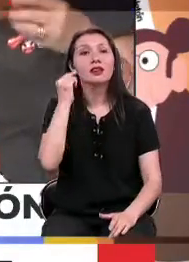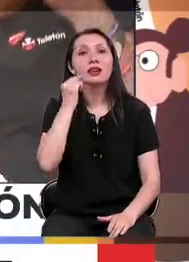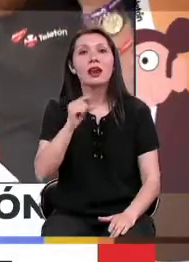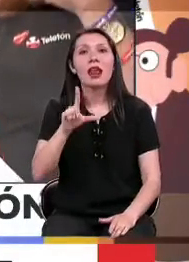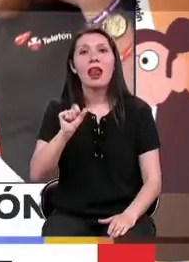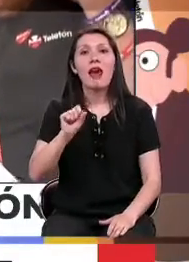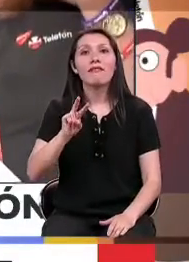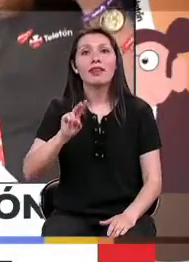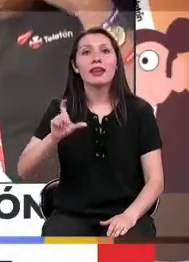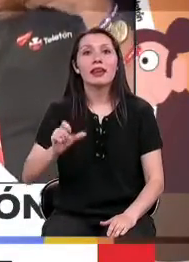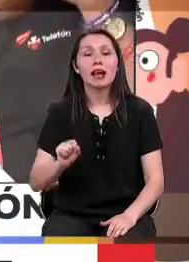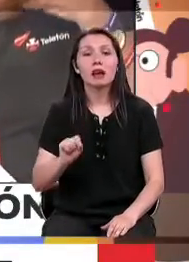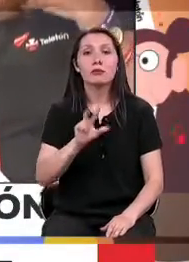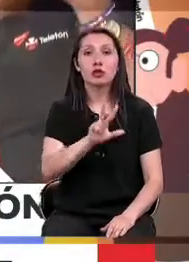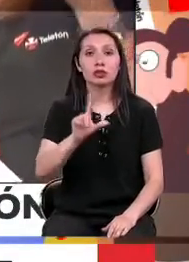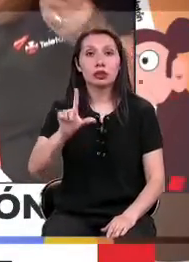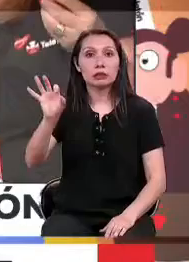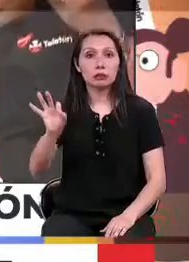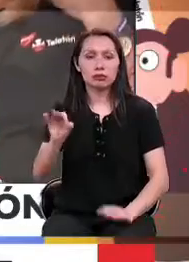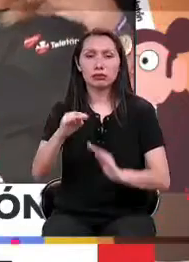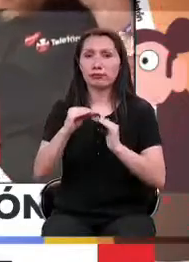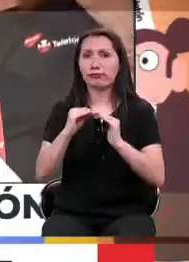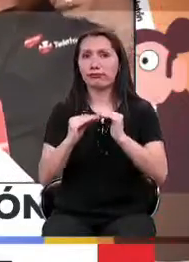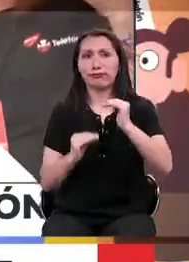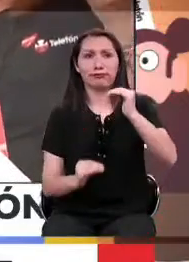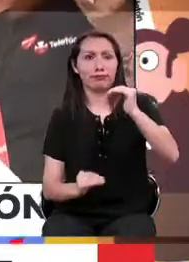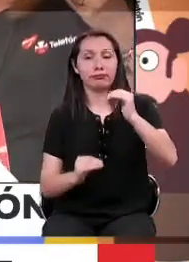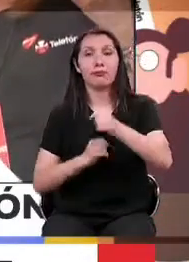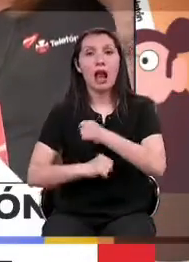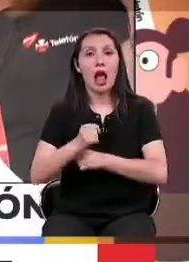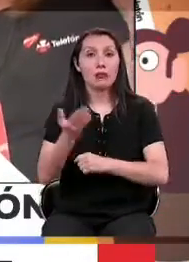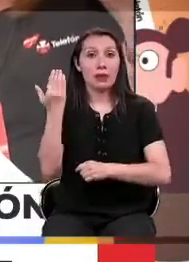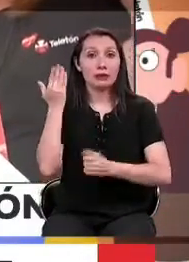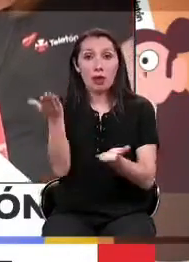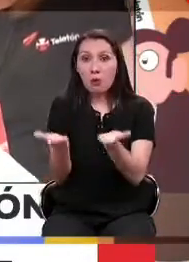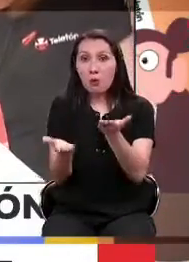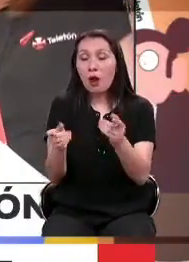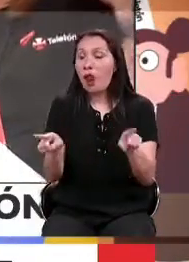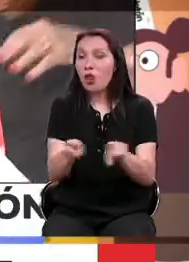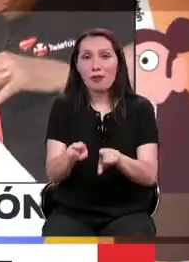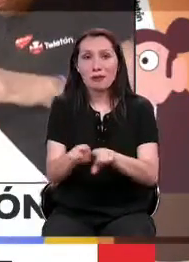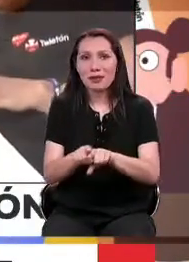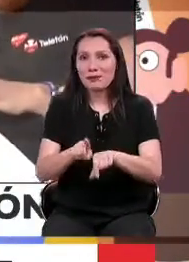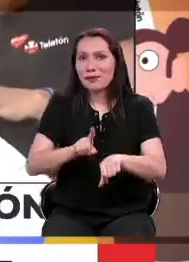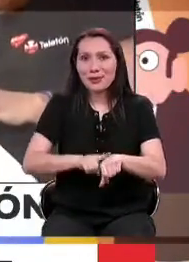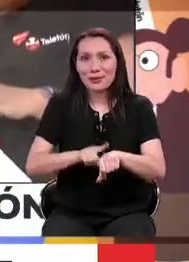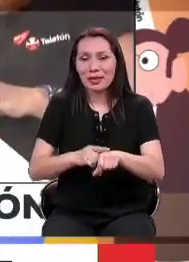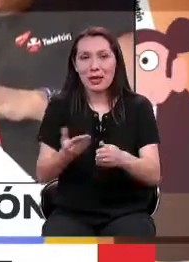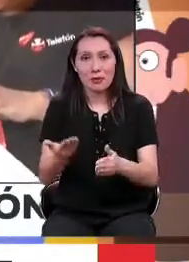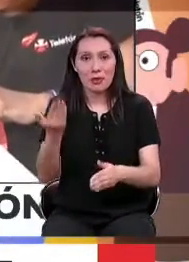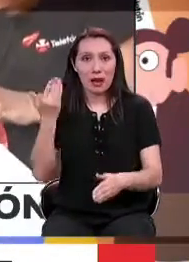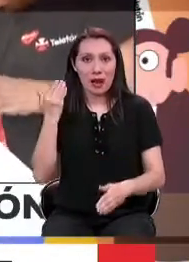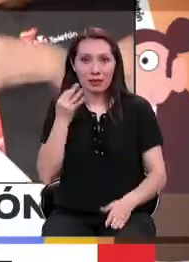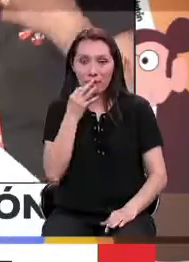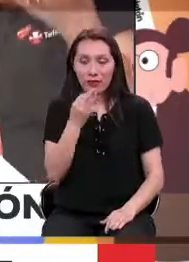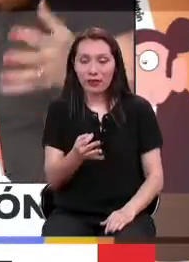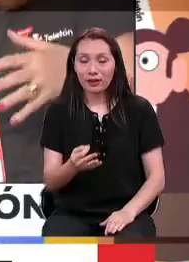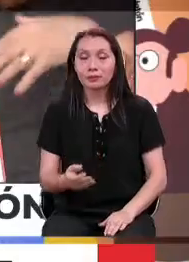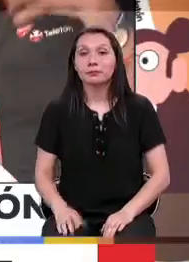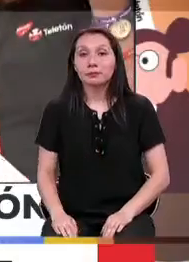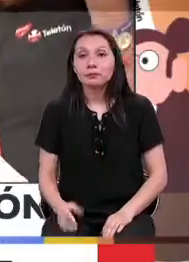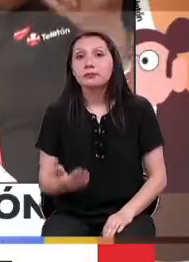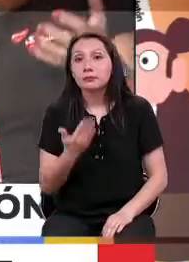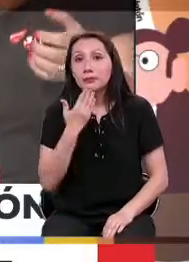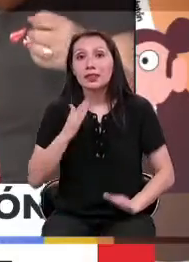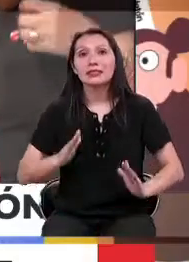La Vega, que estaba en 87% abajo respecto del año anterior en ese mismo momento que él lo dijo.